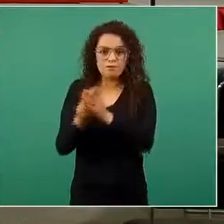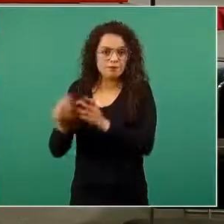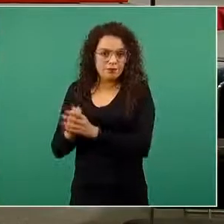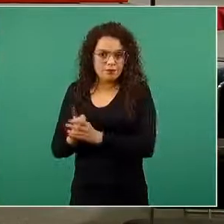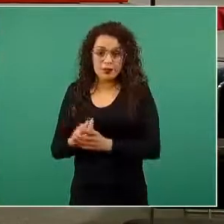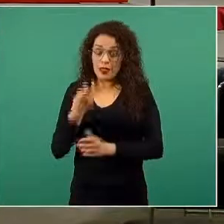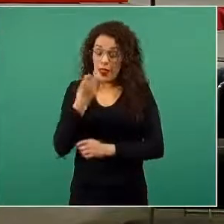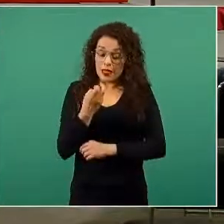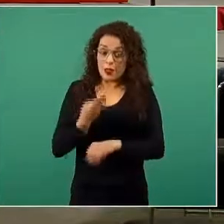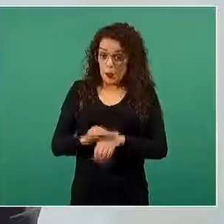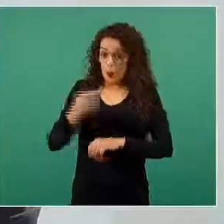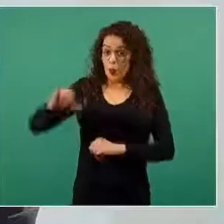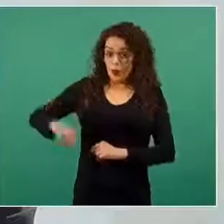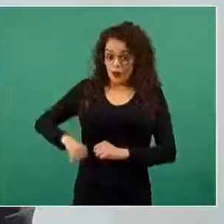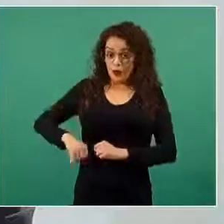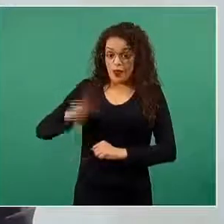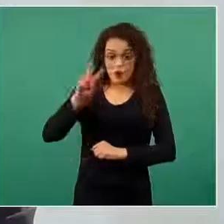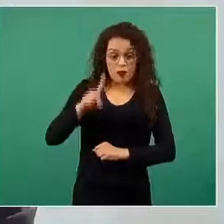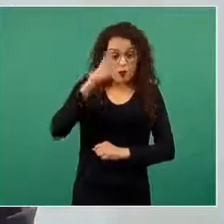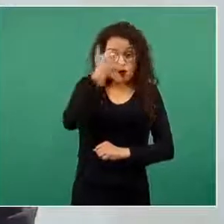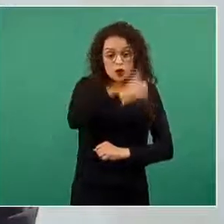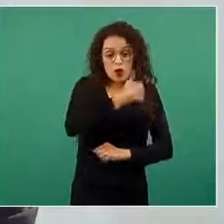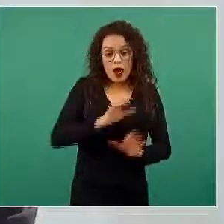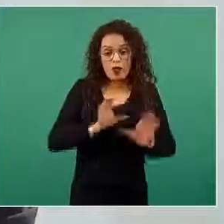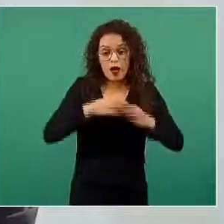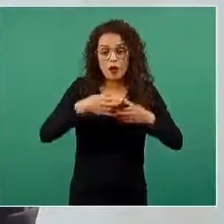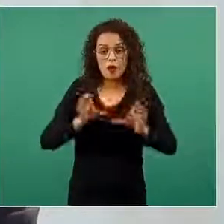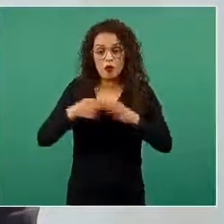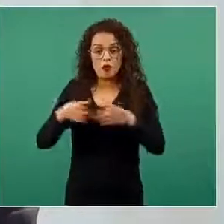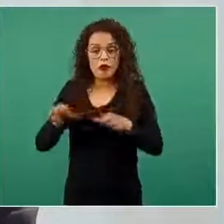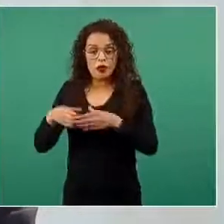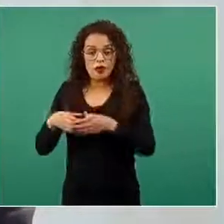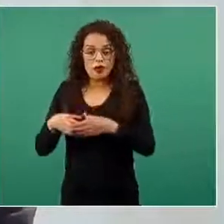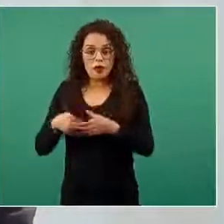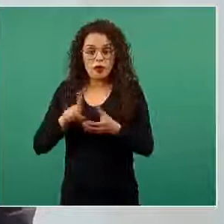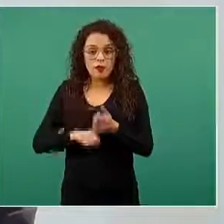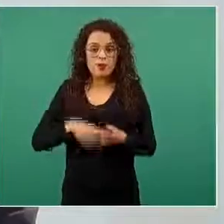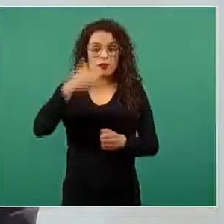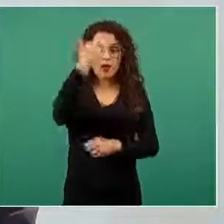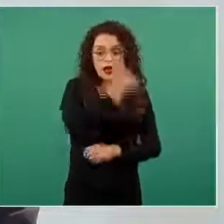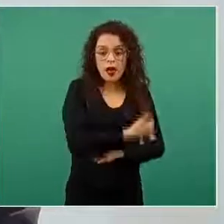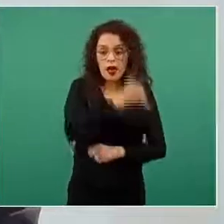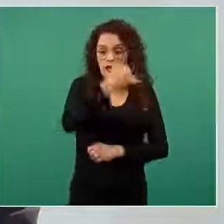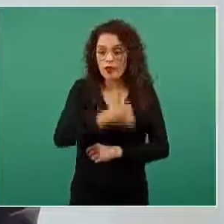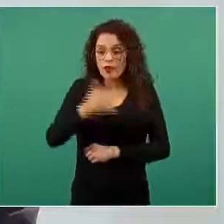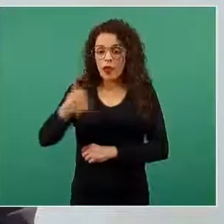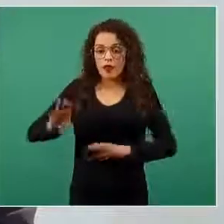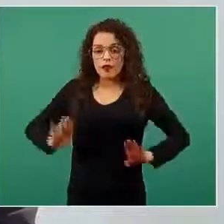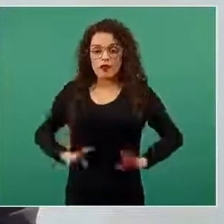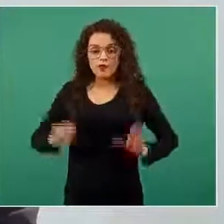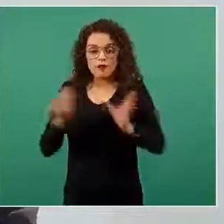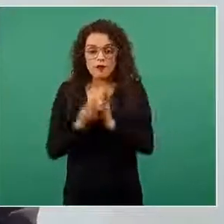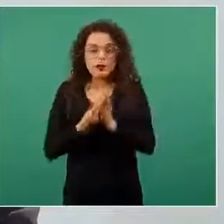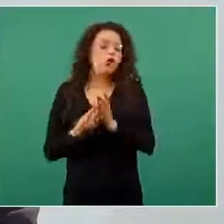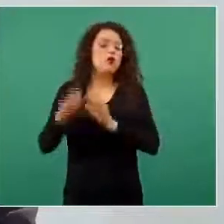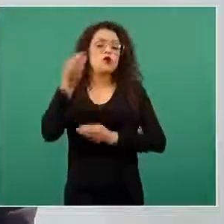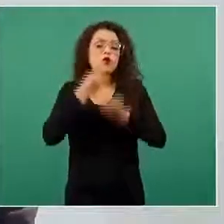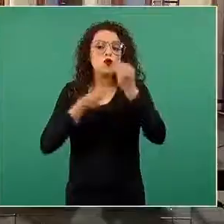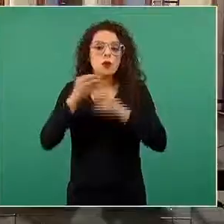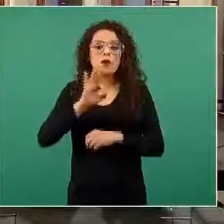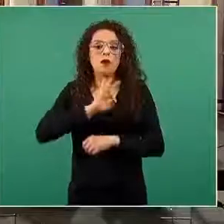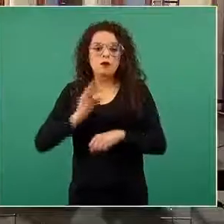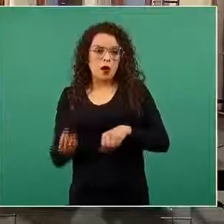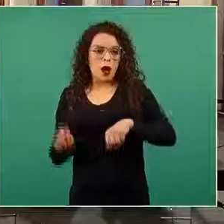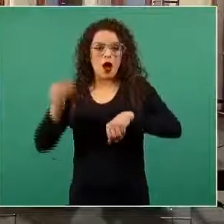muy interesante de cada una de las comunidades, donde se tropicaliza cada tipo de alimento que se pudiera agregar,